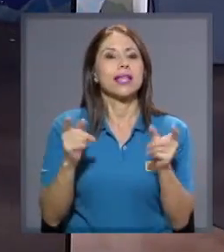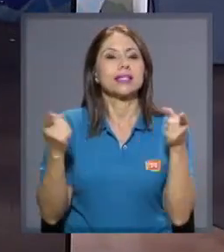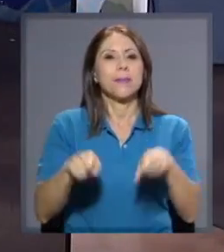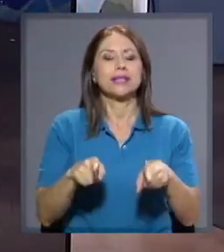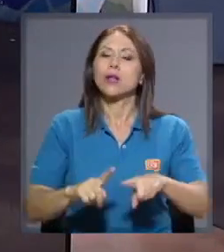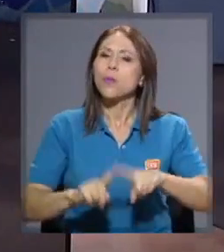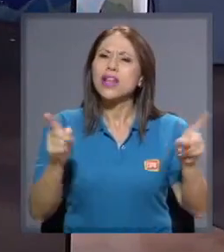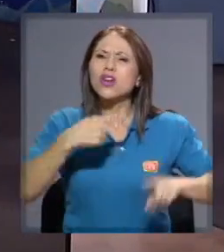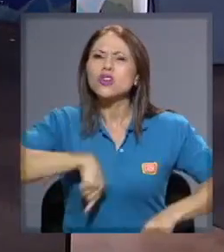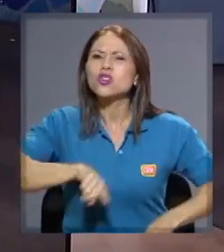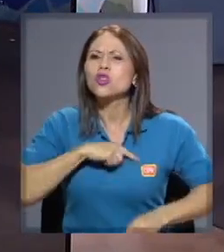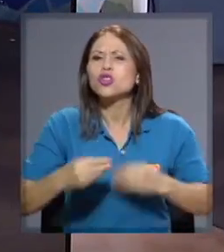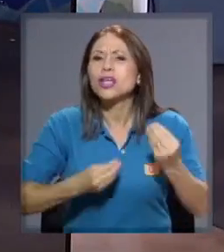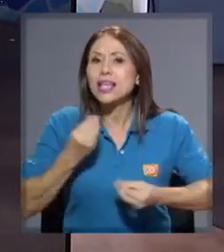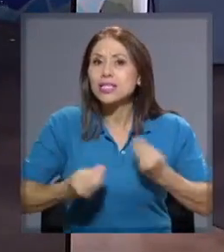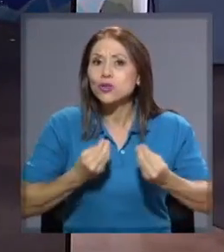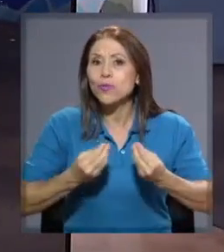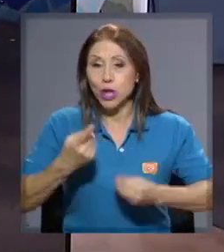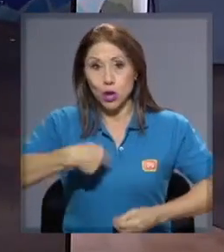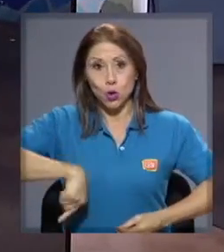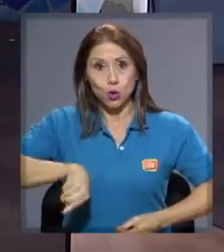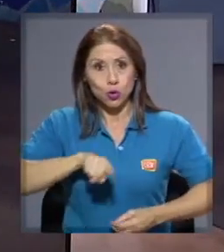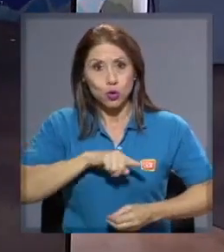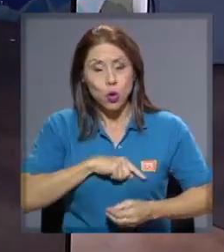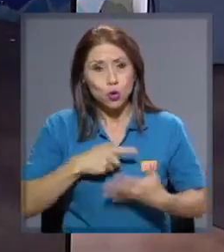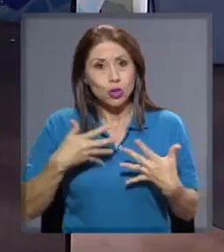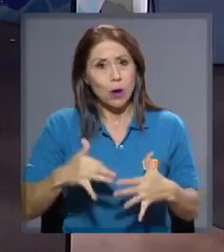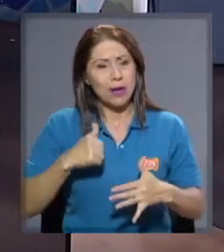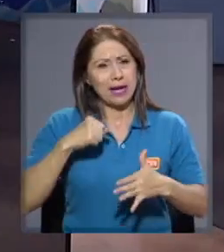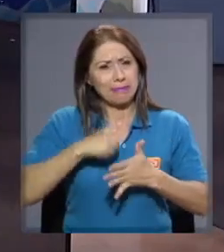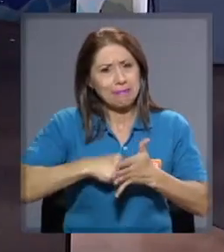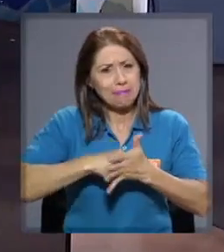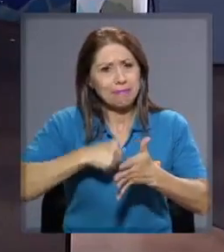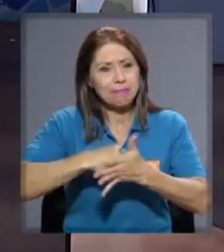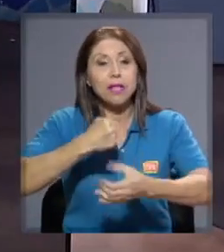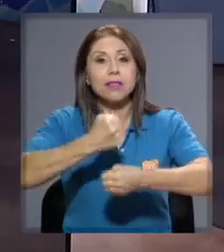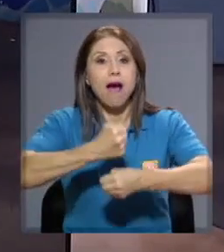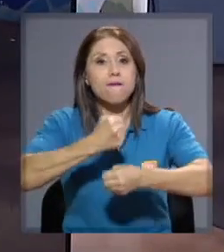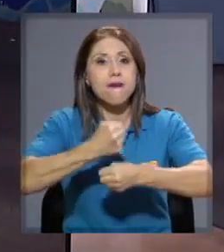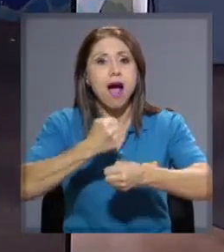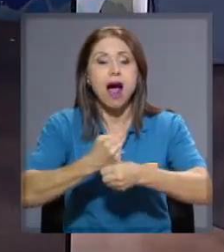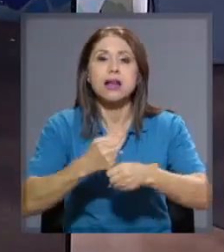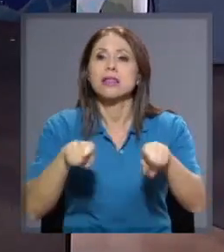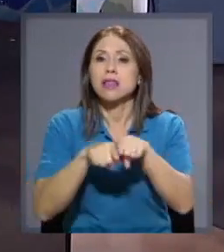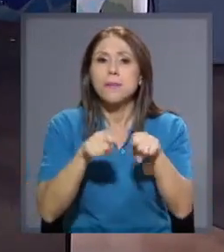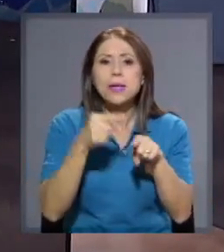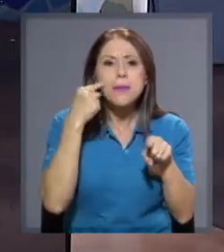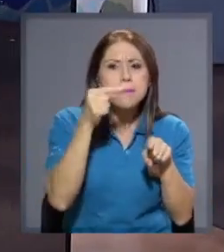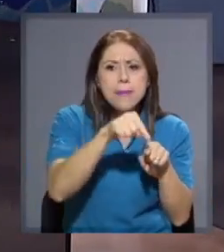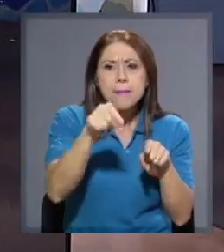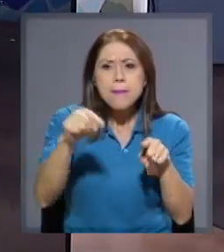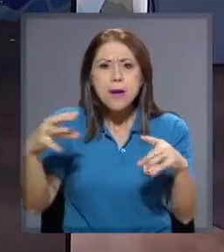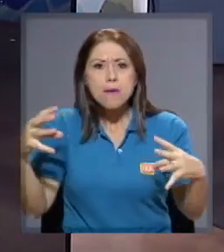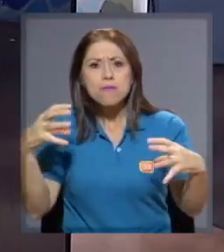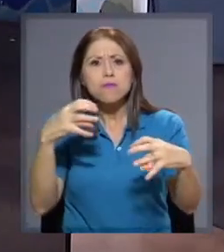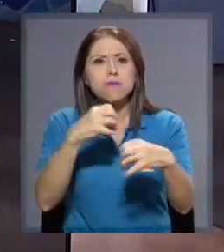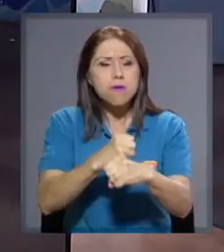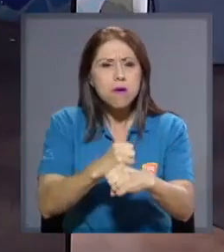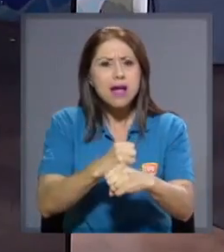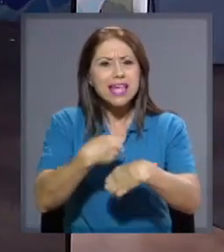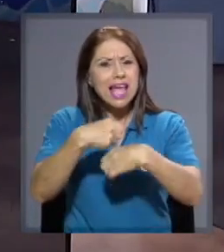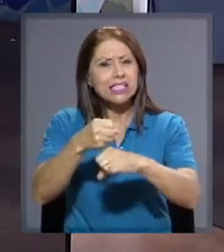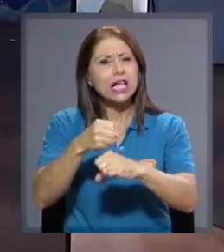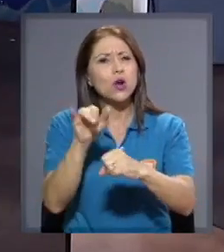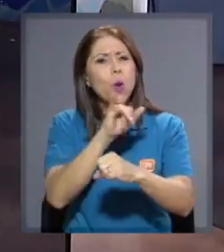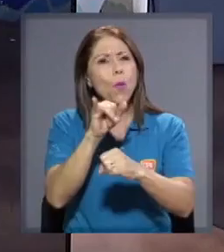es redoblar la posibilidad de nosotros trabajar de integrar y además de eso de poder fijar un destino y una ruta